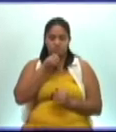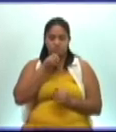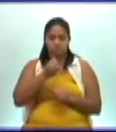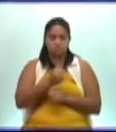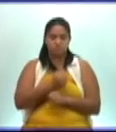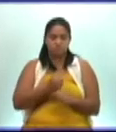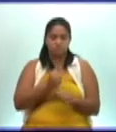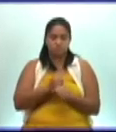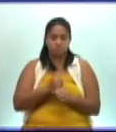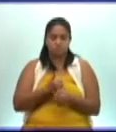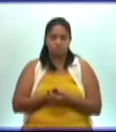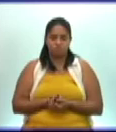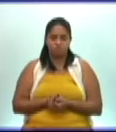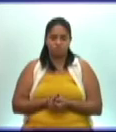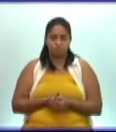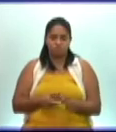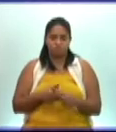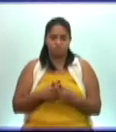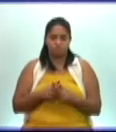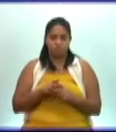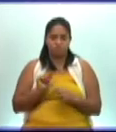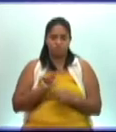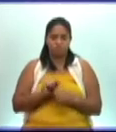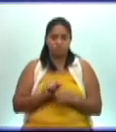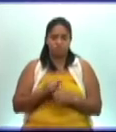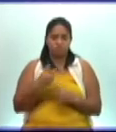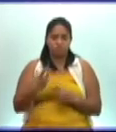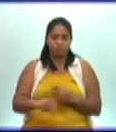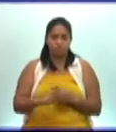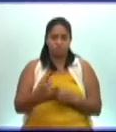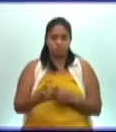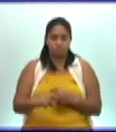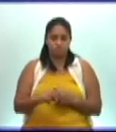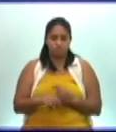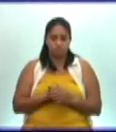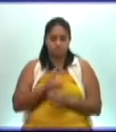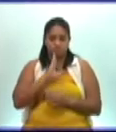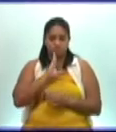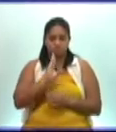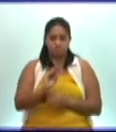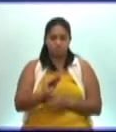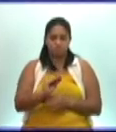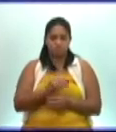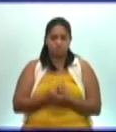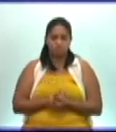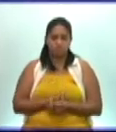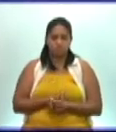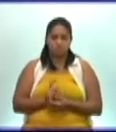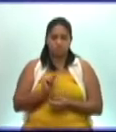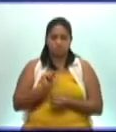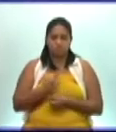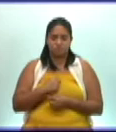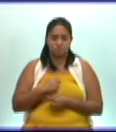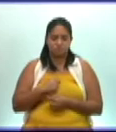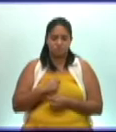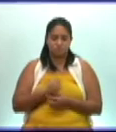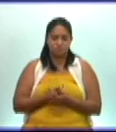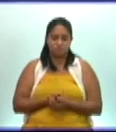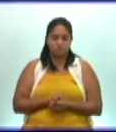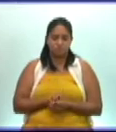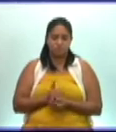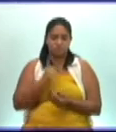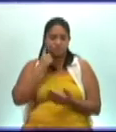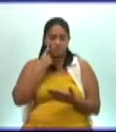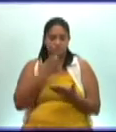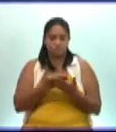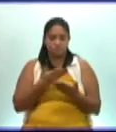para llegar a la solución de este ejercicio? Es decir, que nosotros les estamos